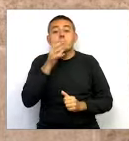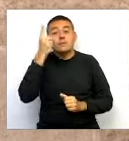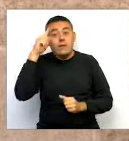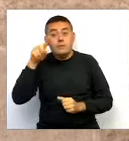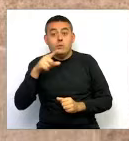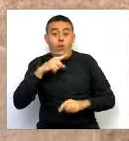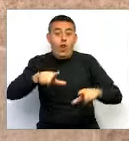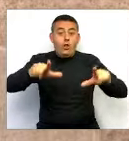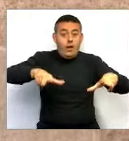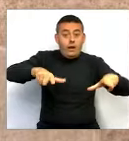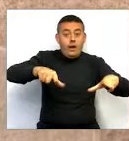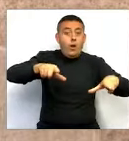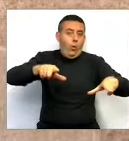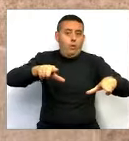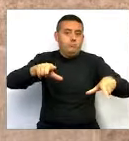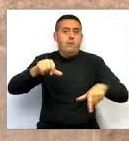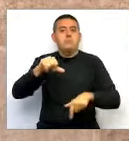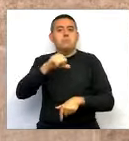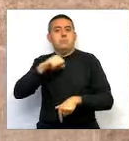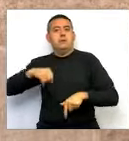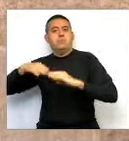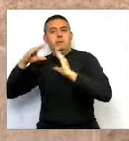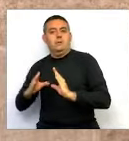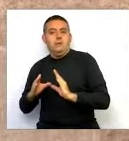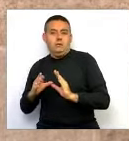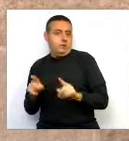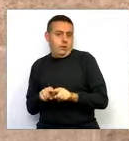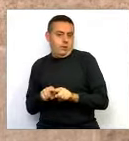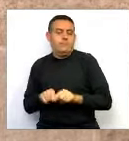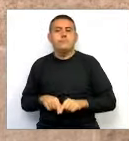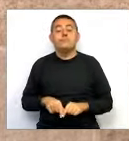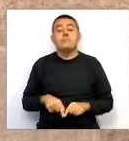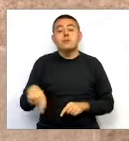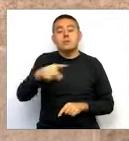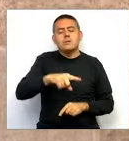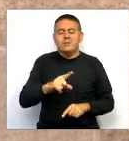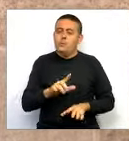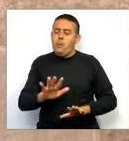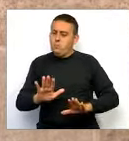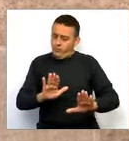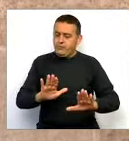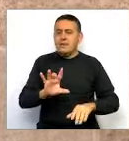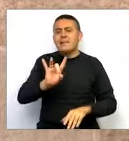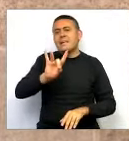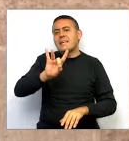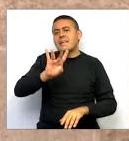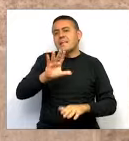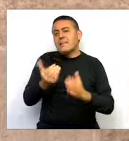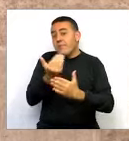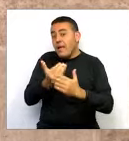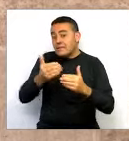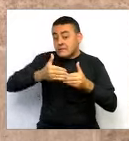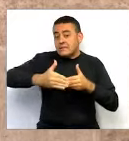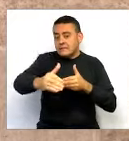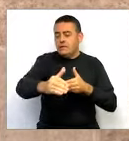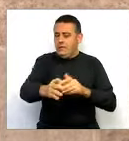sobre todo también en el espacio privado y hemos querido ser prudentes durante estos 15 días la previsión es que dentro de 15 días se tomen las